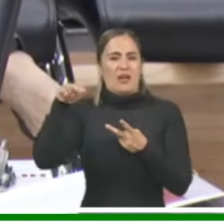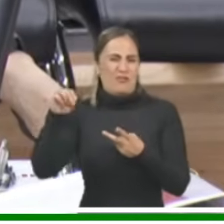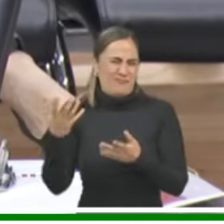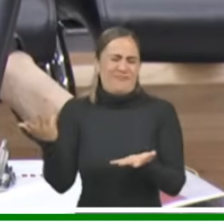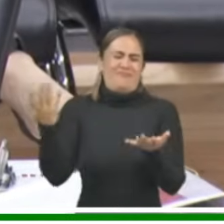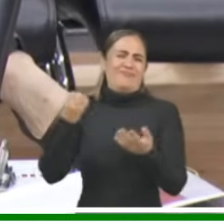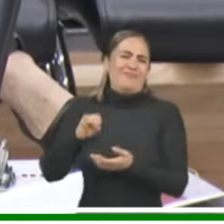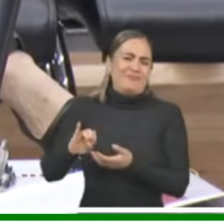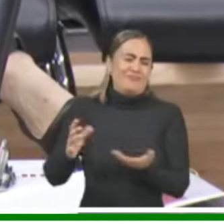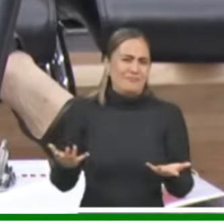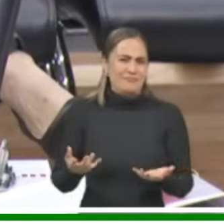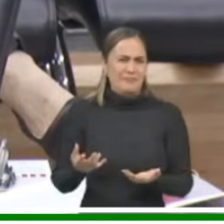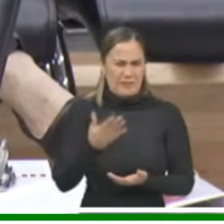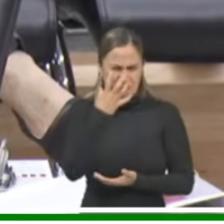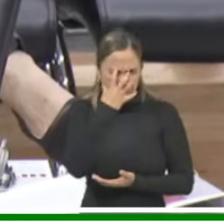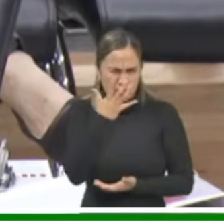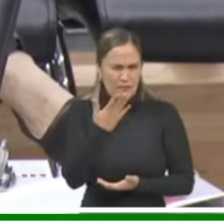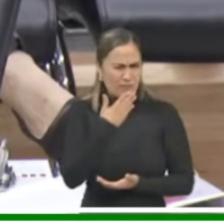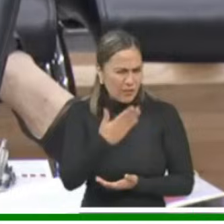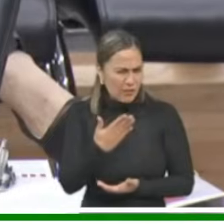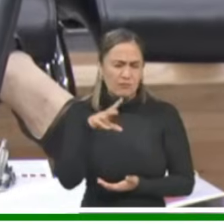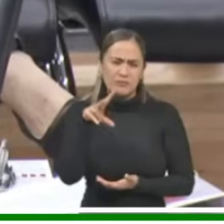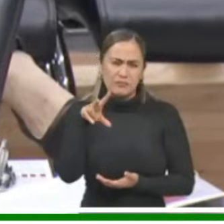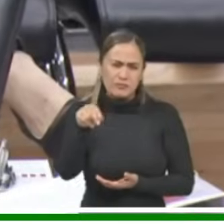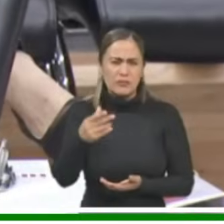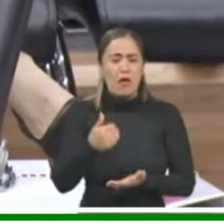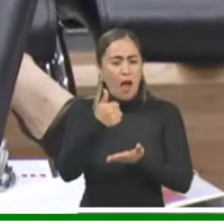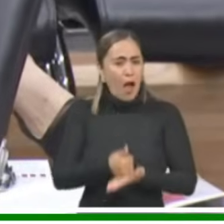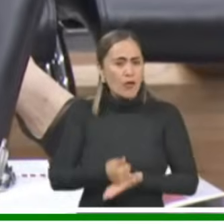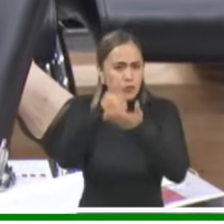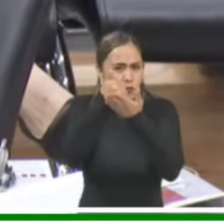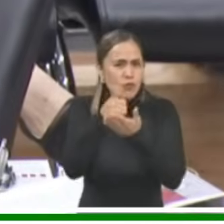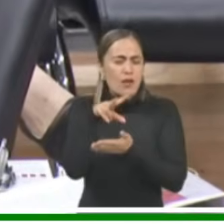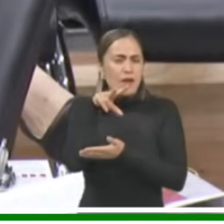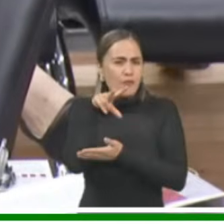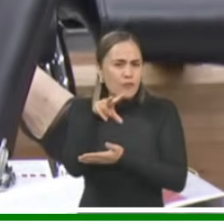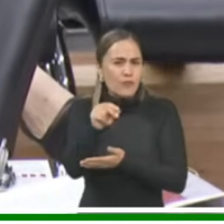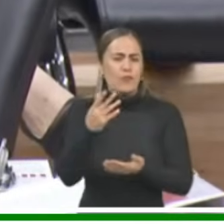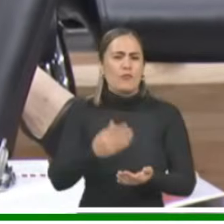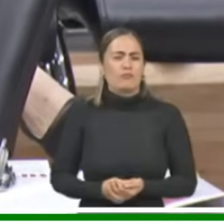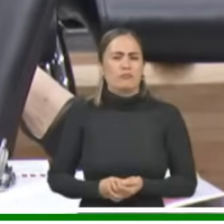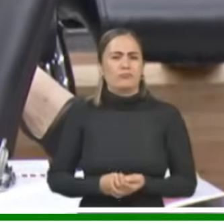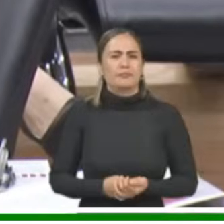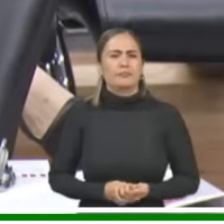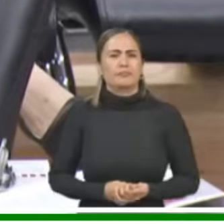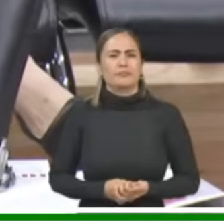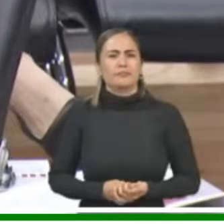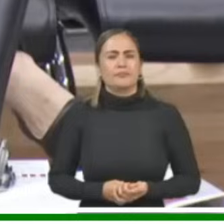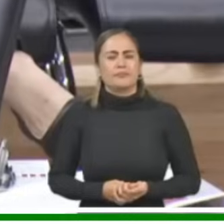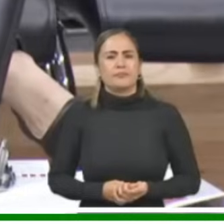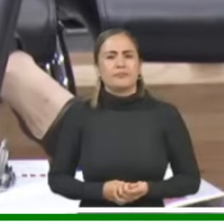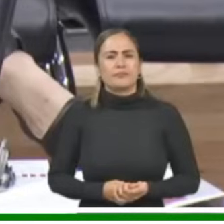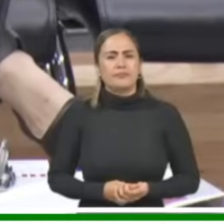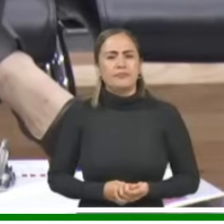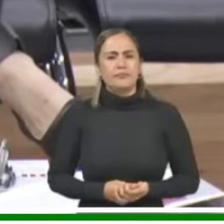sea, no es serio eso, no ayuda a construir los acuerdos para